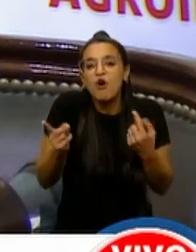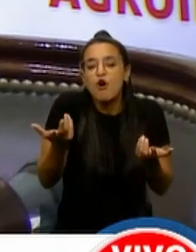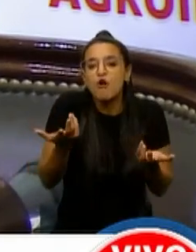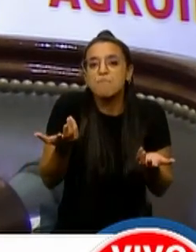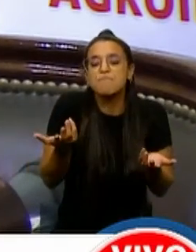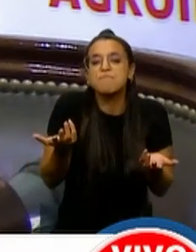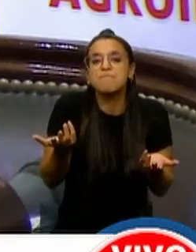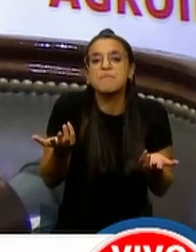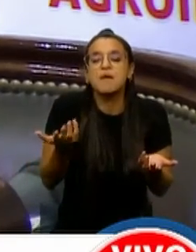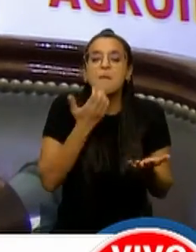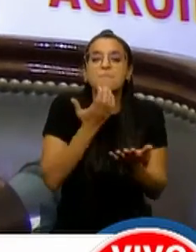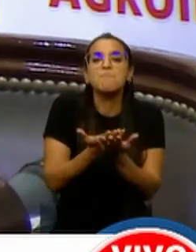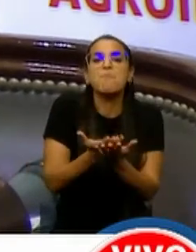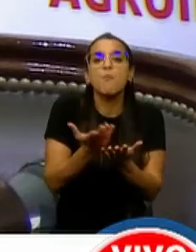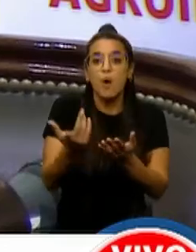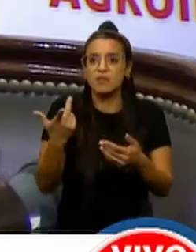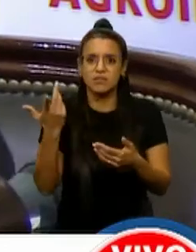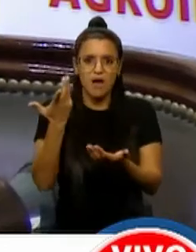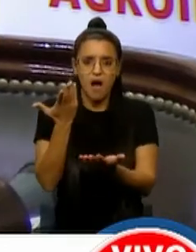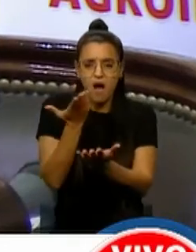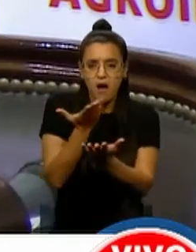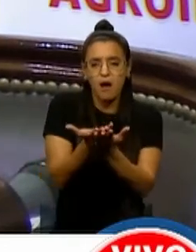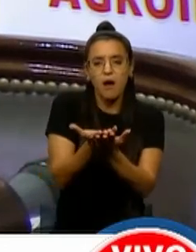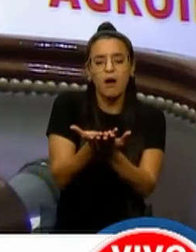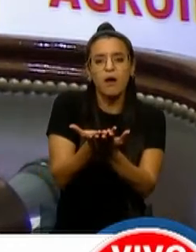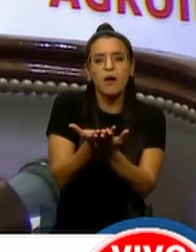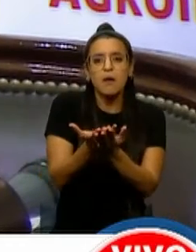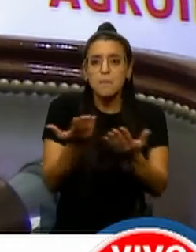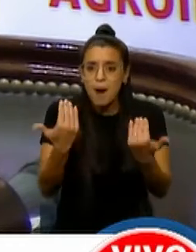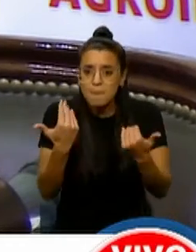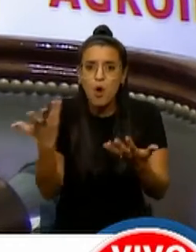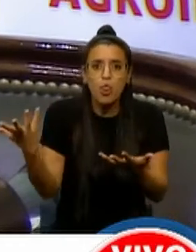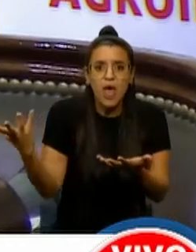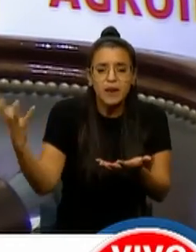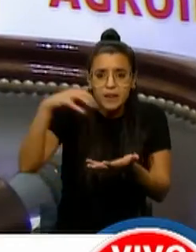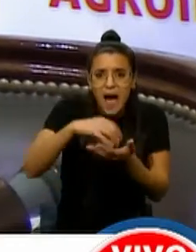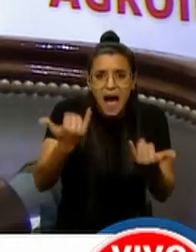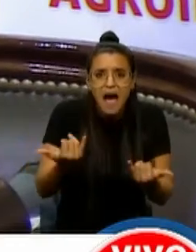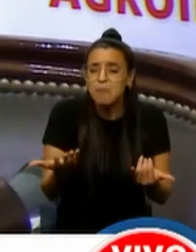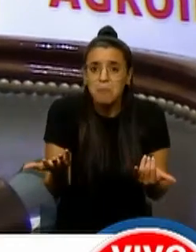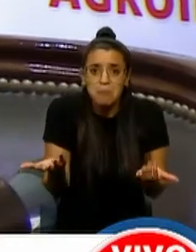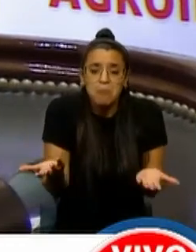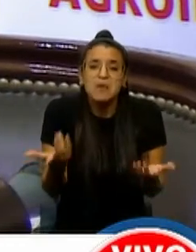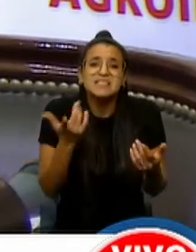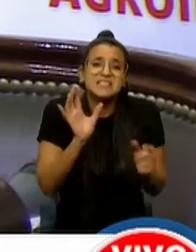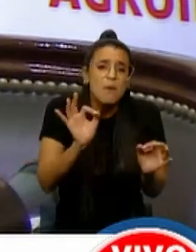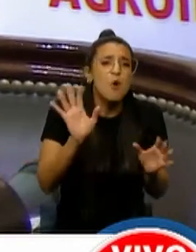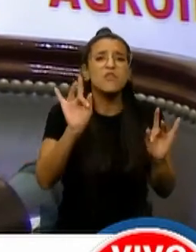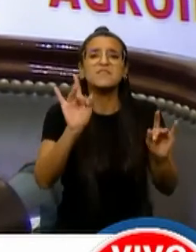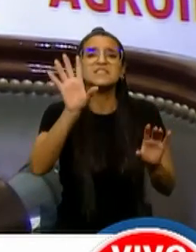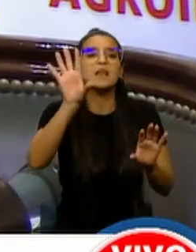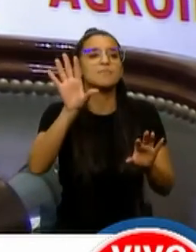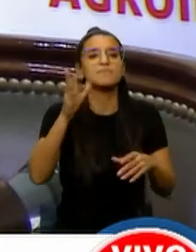oferta y eso que se han ofrecido, las facilidades para poder establecerse, sabemos que, bueno, es difícil conseguir a